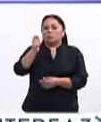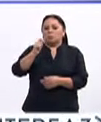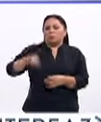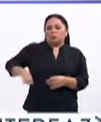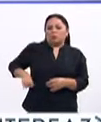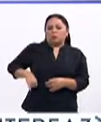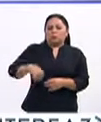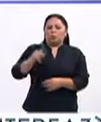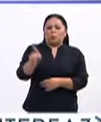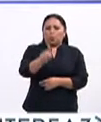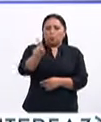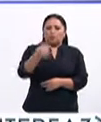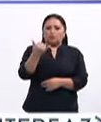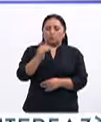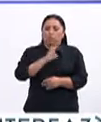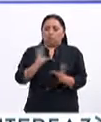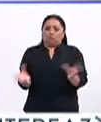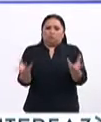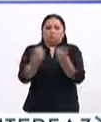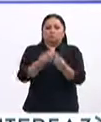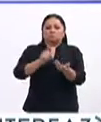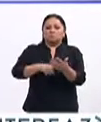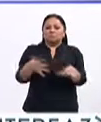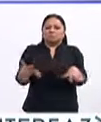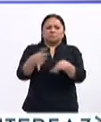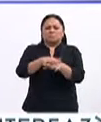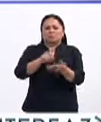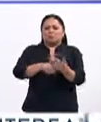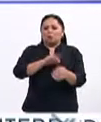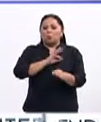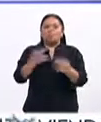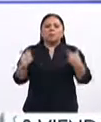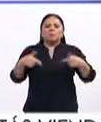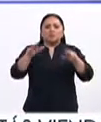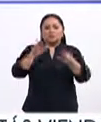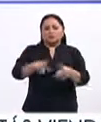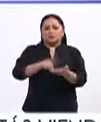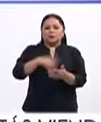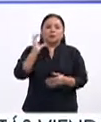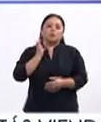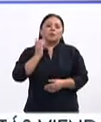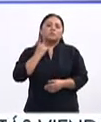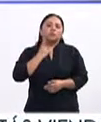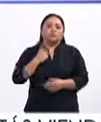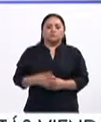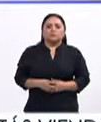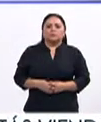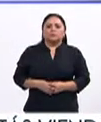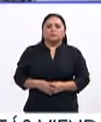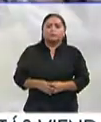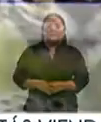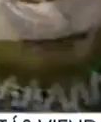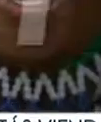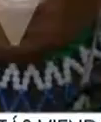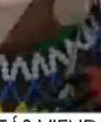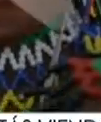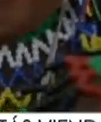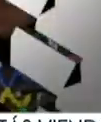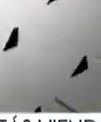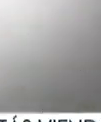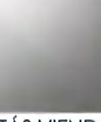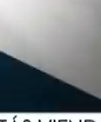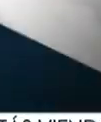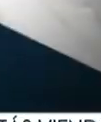de interés público y adopta el sistema mixto de representación en la Cámara de Diputados.